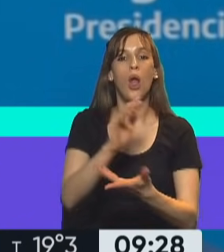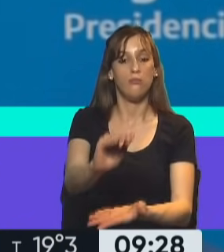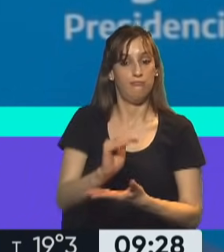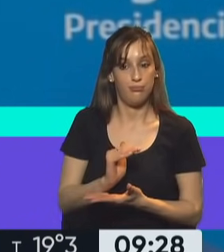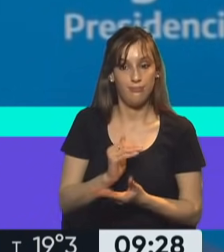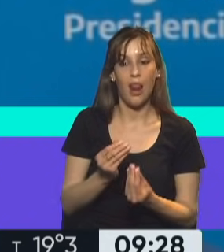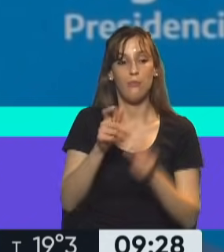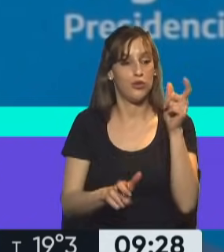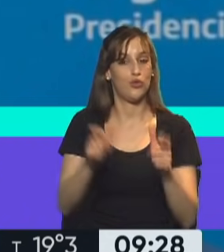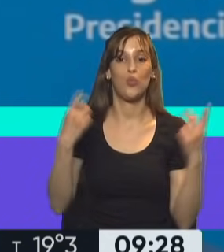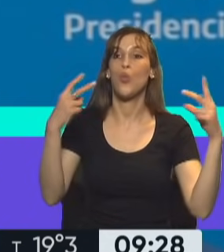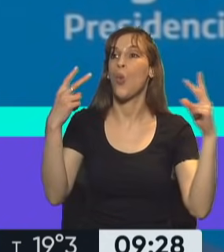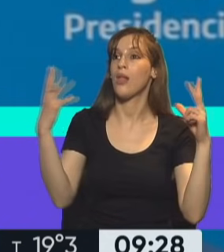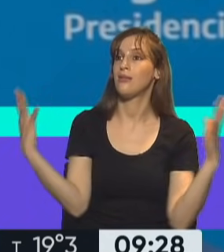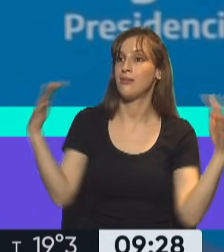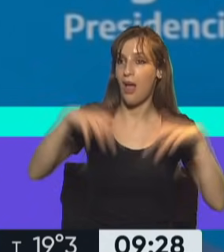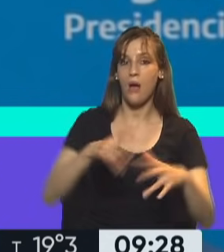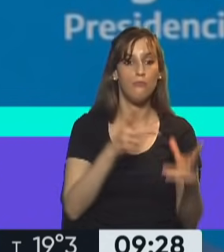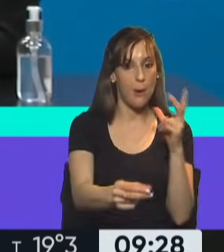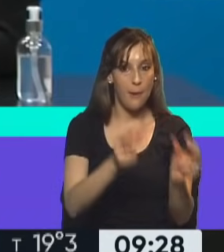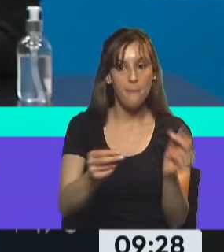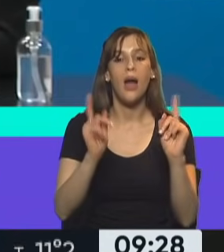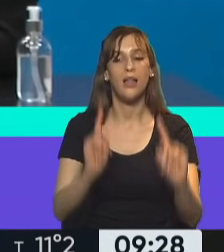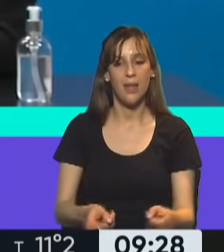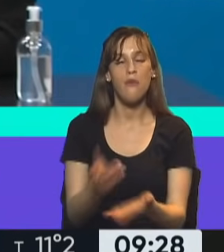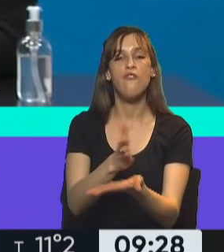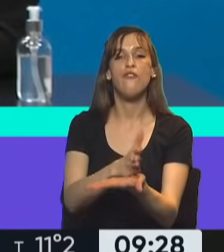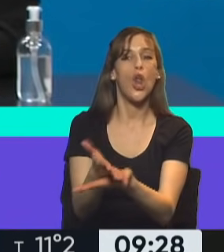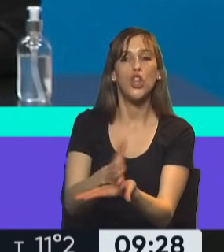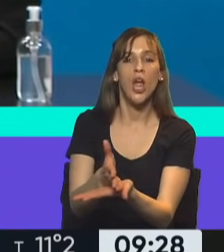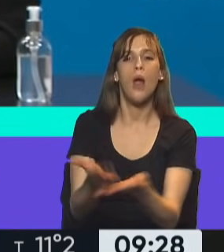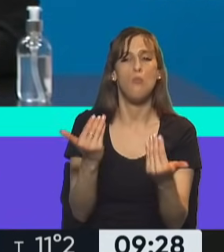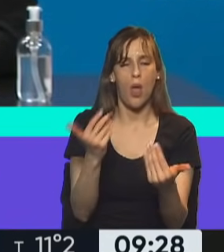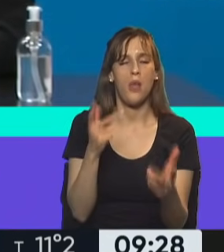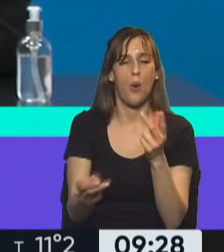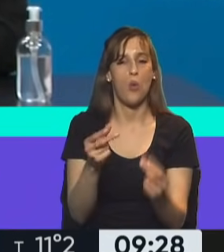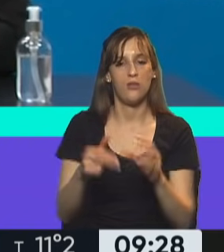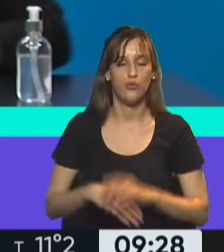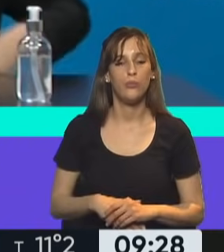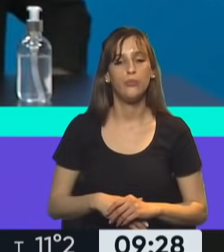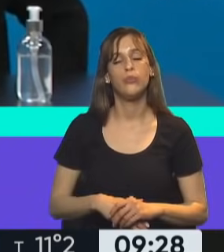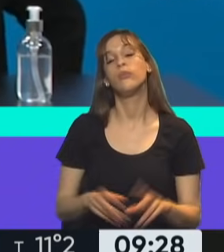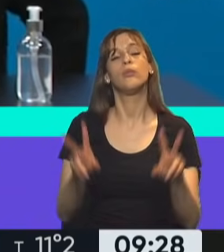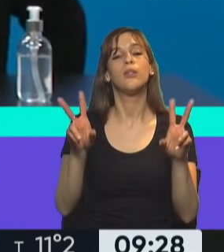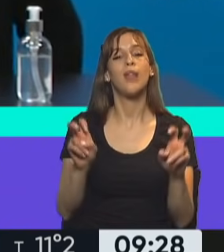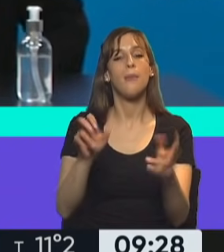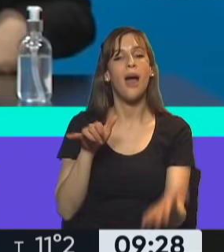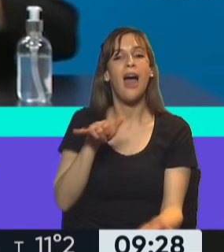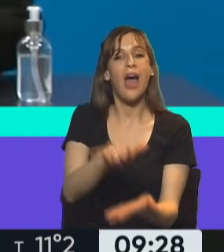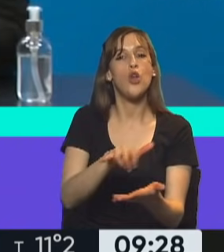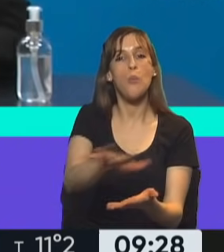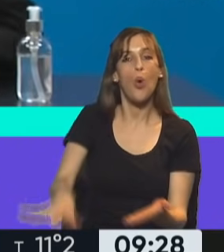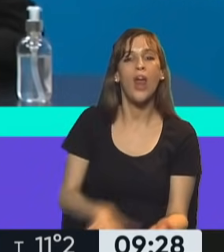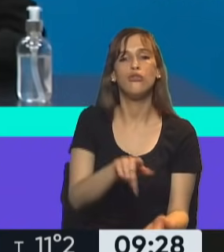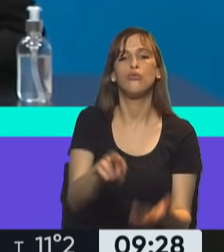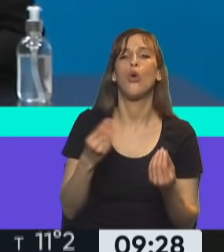turistas y también la estrategia de vacunación en las fronteras. Bueno, el tema de los aeropuertos con corredor seguro es un tema importante que lo que demuestra